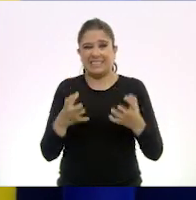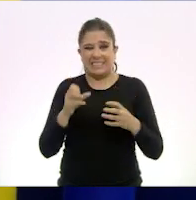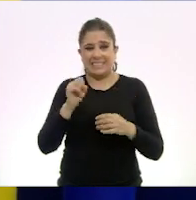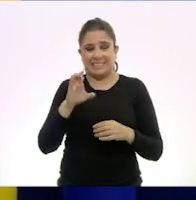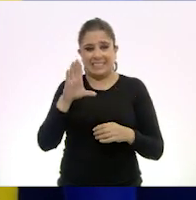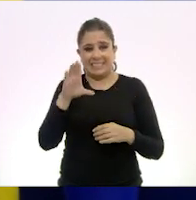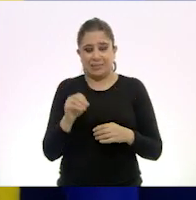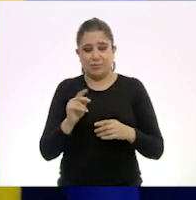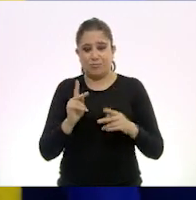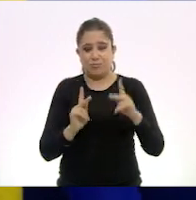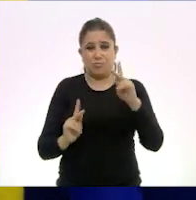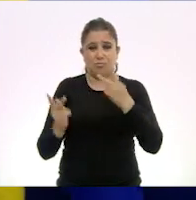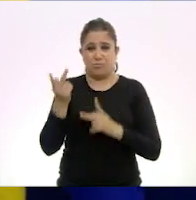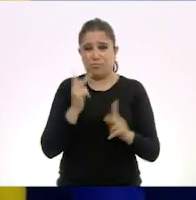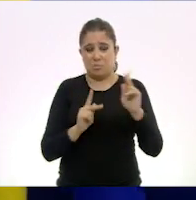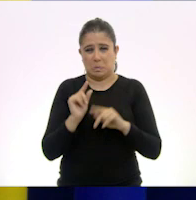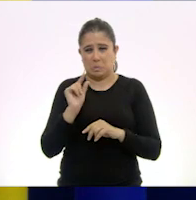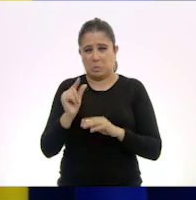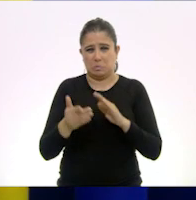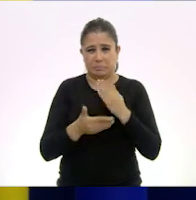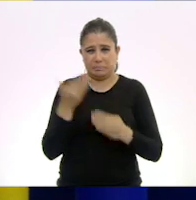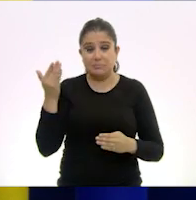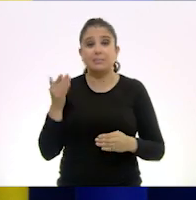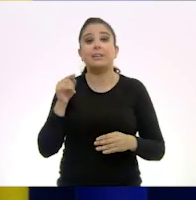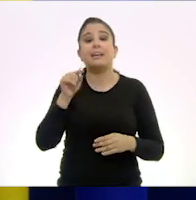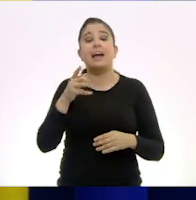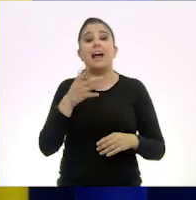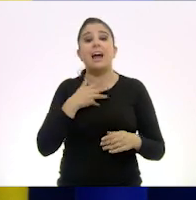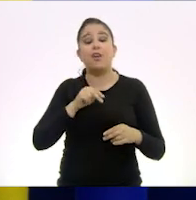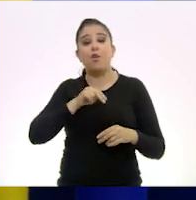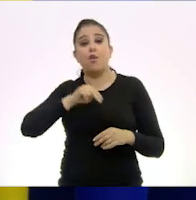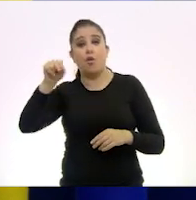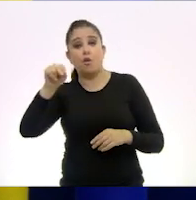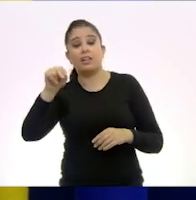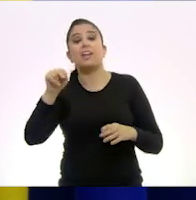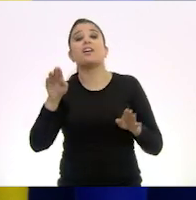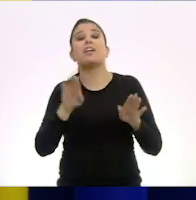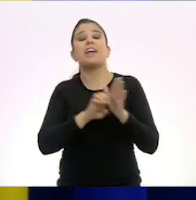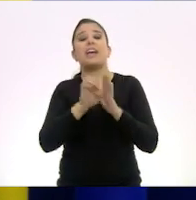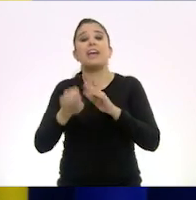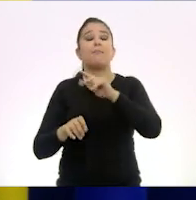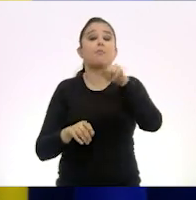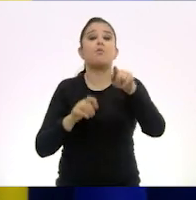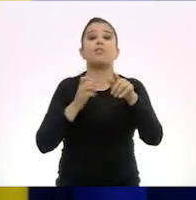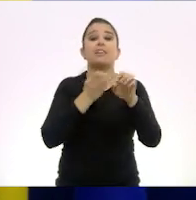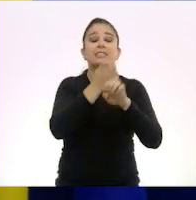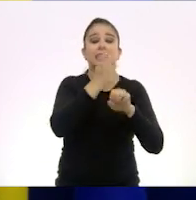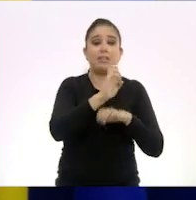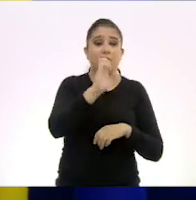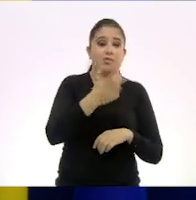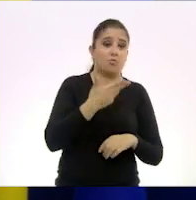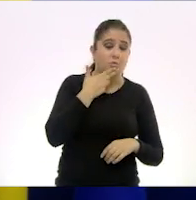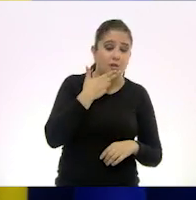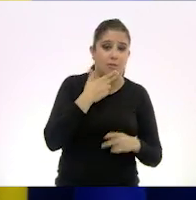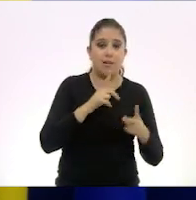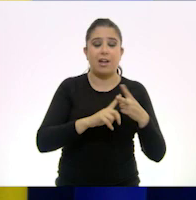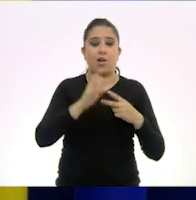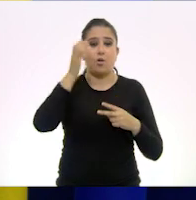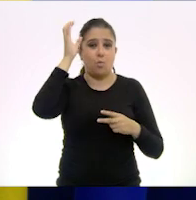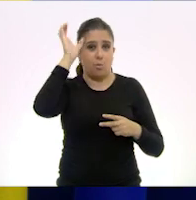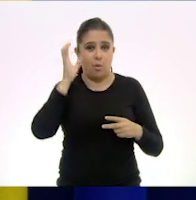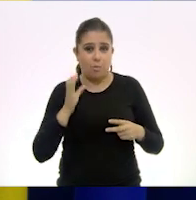con vegetación de pastizal y matorral se localizan al norte del país, como en los estados de Chihuahua,